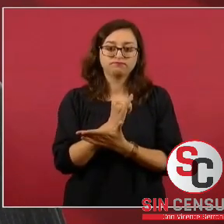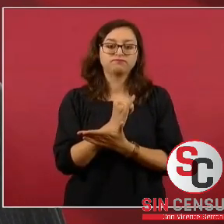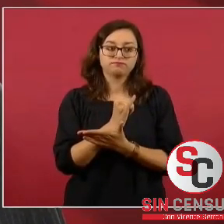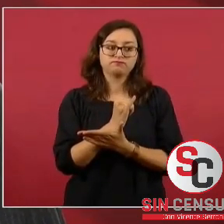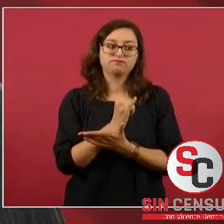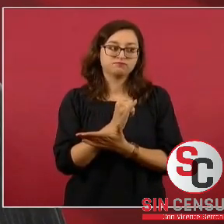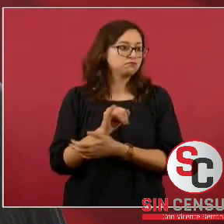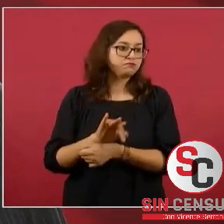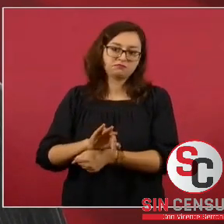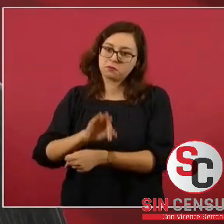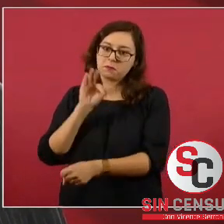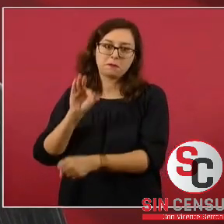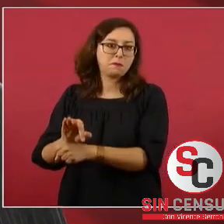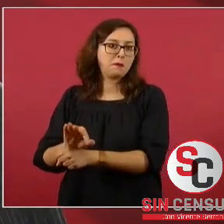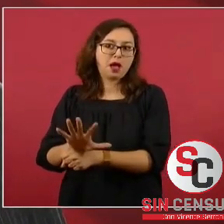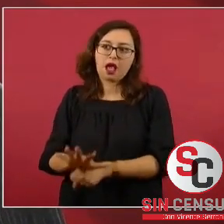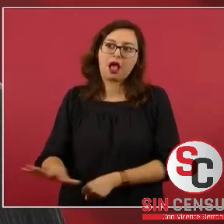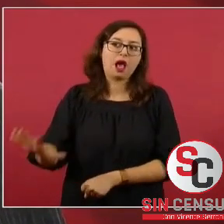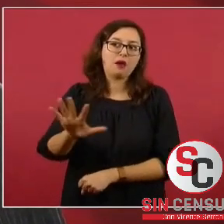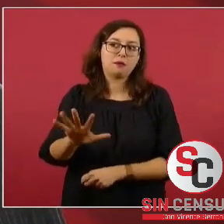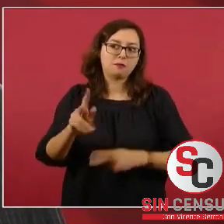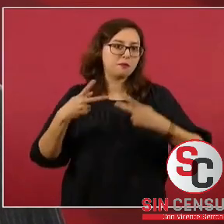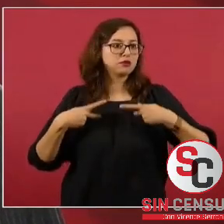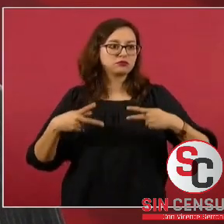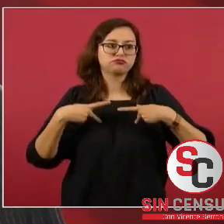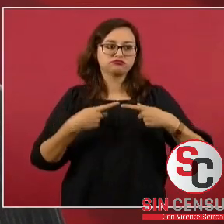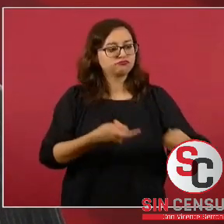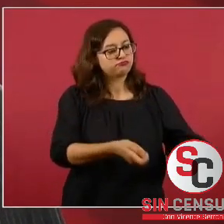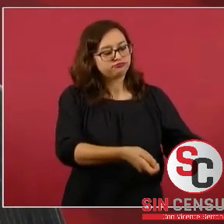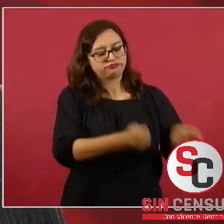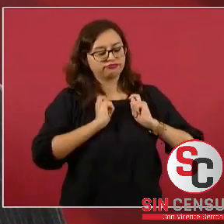ejercer la rectoría.